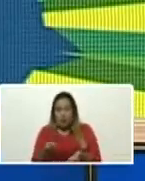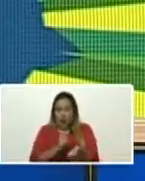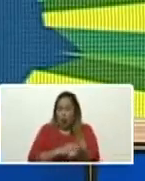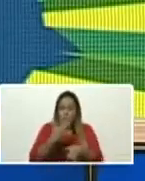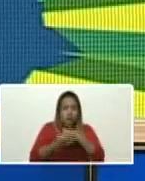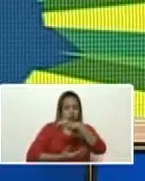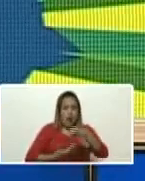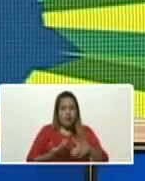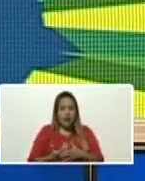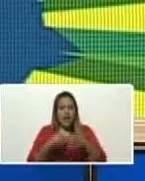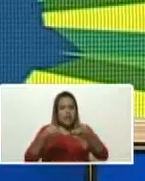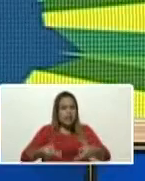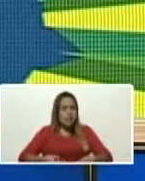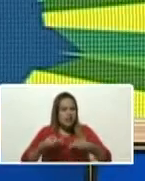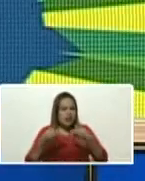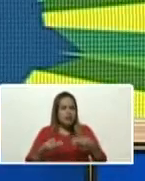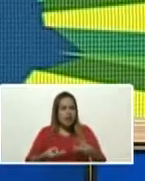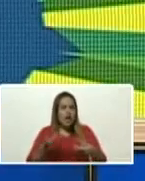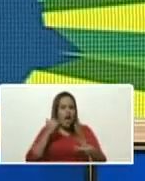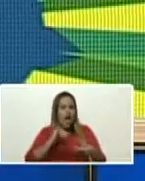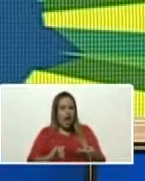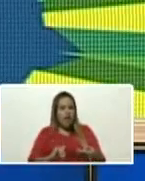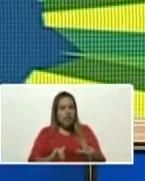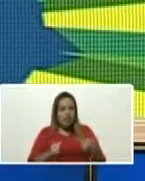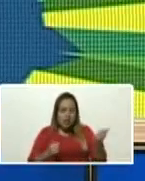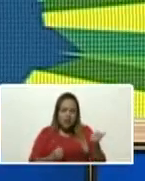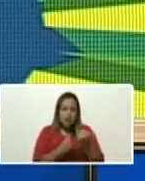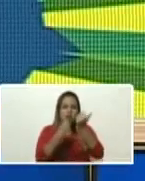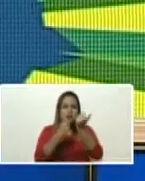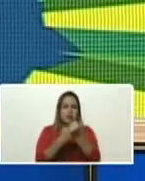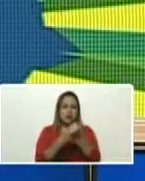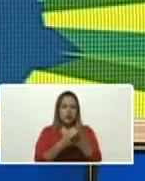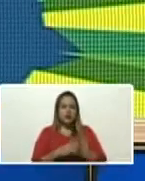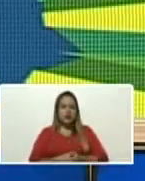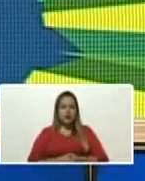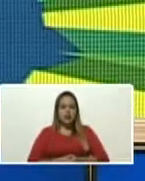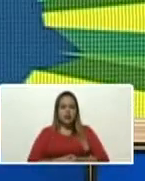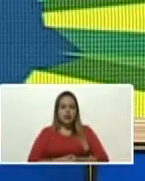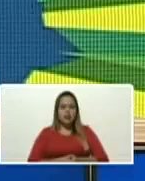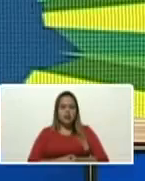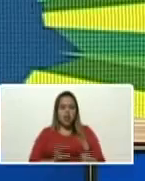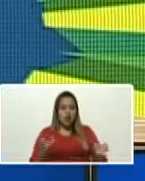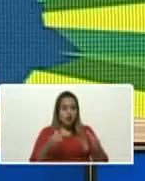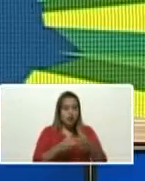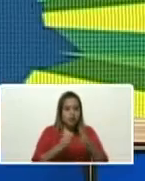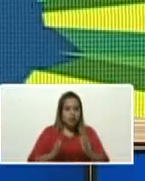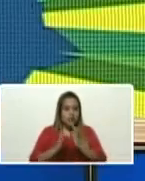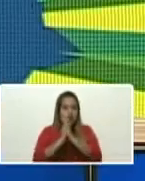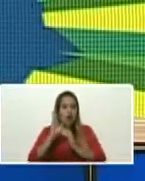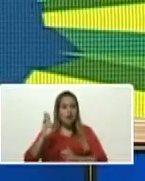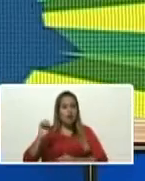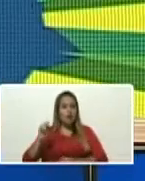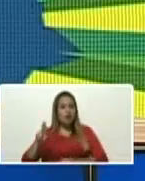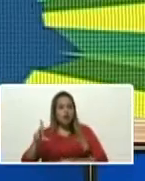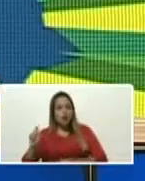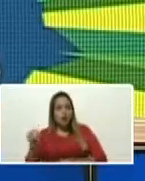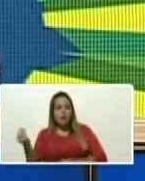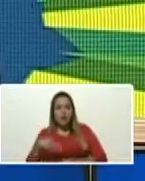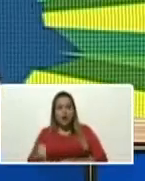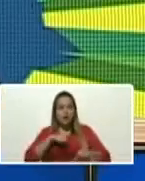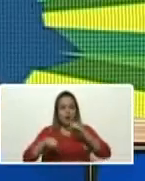circunstancias, siempre tuvimos la solidaridad y el apoyo del Foro de Sao Paulo y de los movimientos